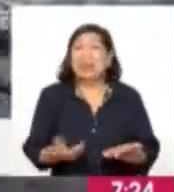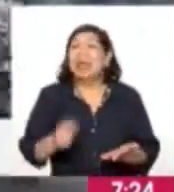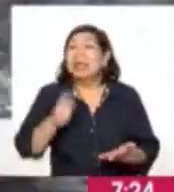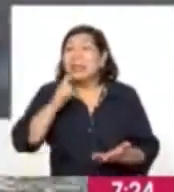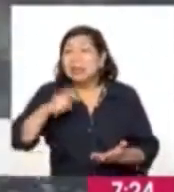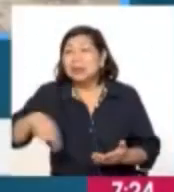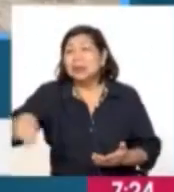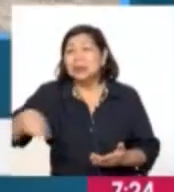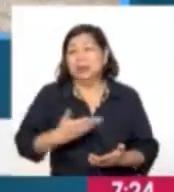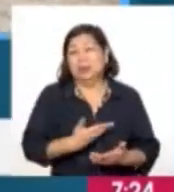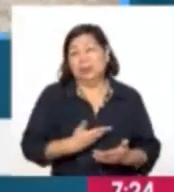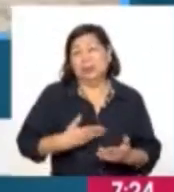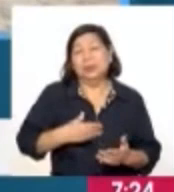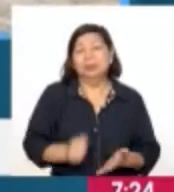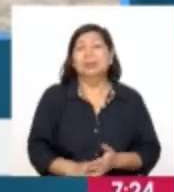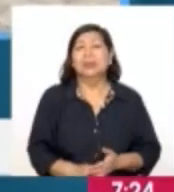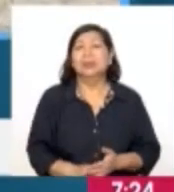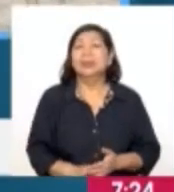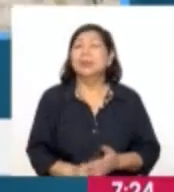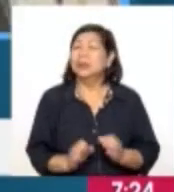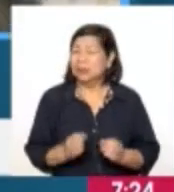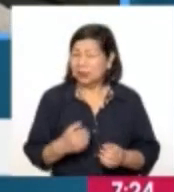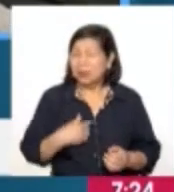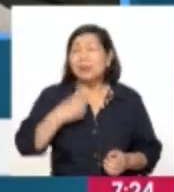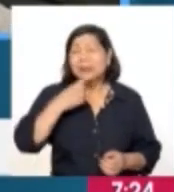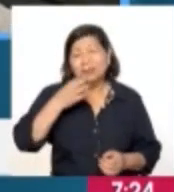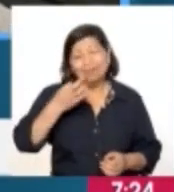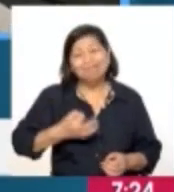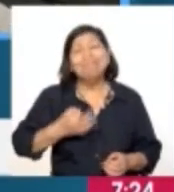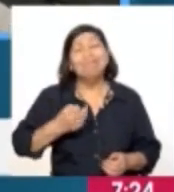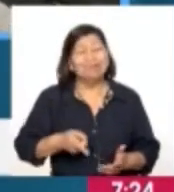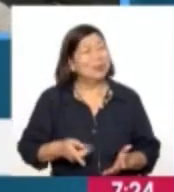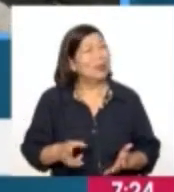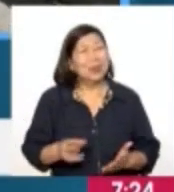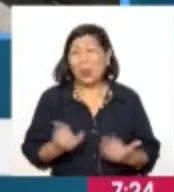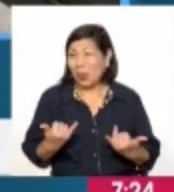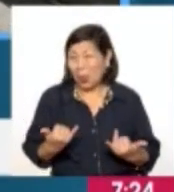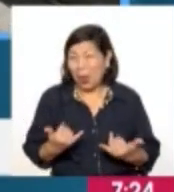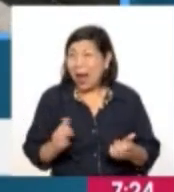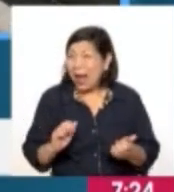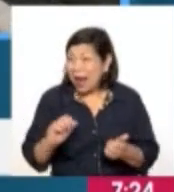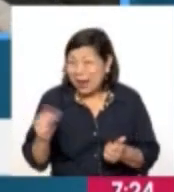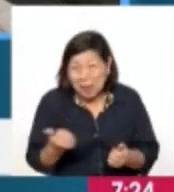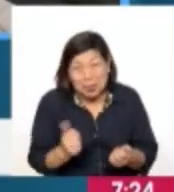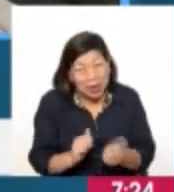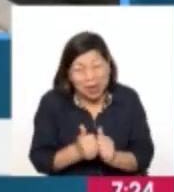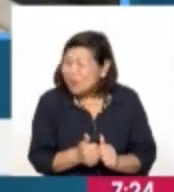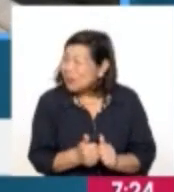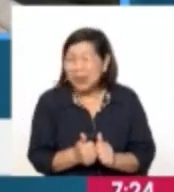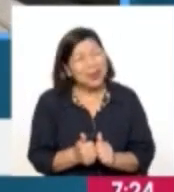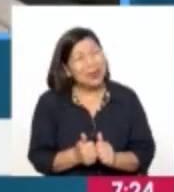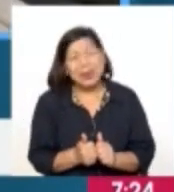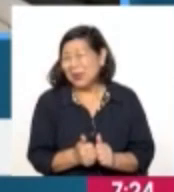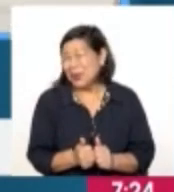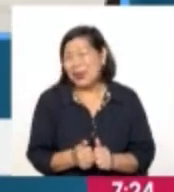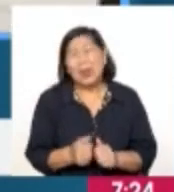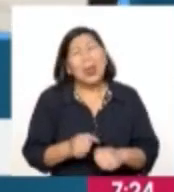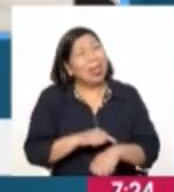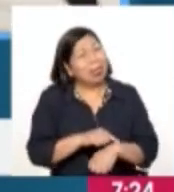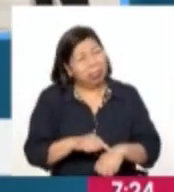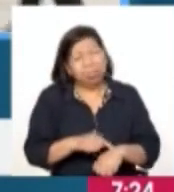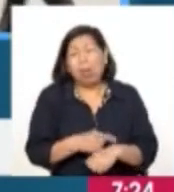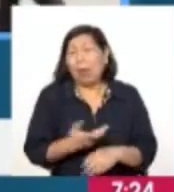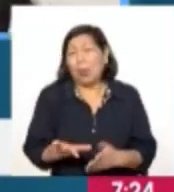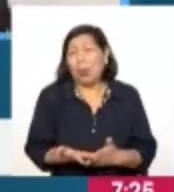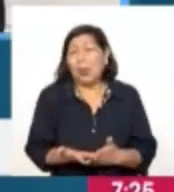atendidos por el gobierno. El gobierno, estamos totalmente seguros que esto no se va a resolver de la noche a la mañana, porque son, como tú lo dices,